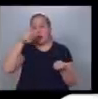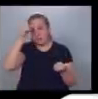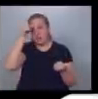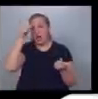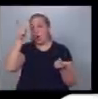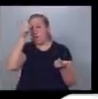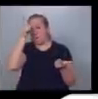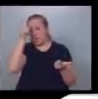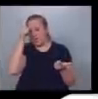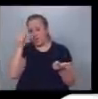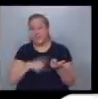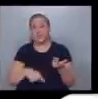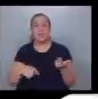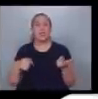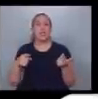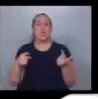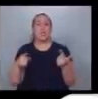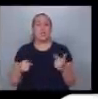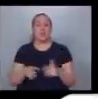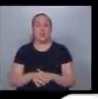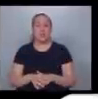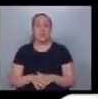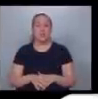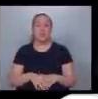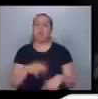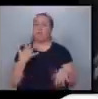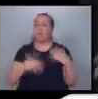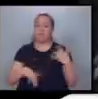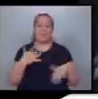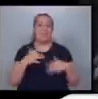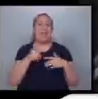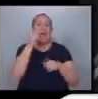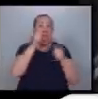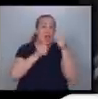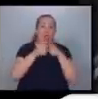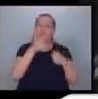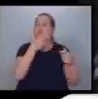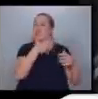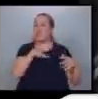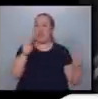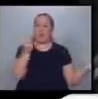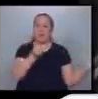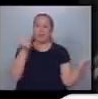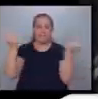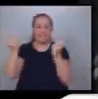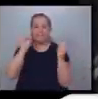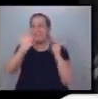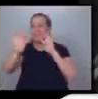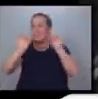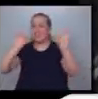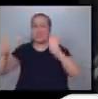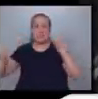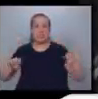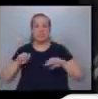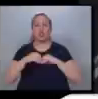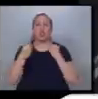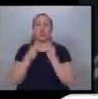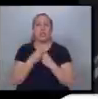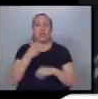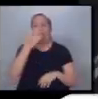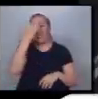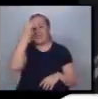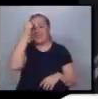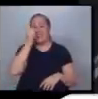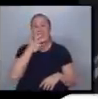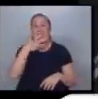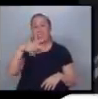hace el estado de crisis, se traslada a los heridos, haciendo un total de 15 heridos, trasladados al